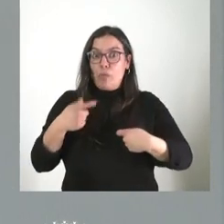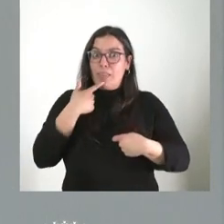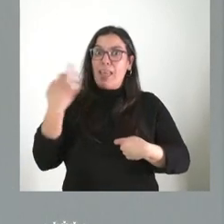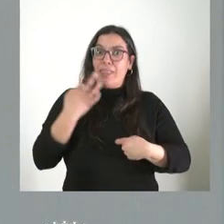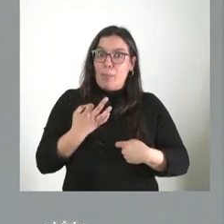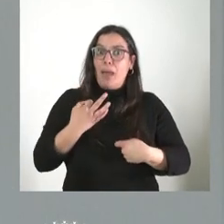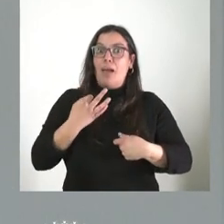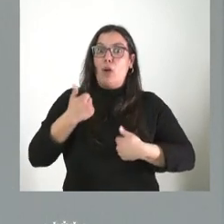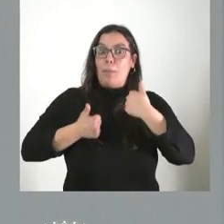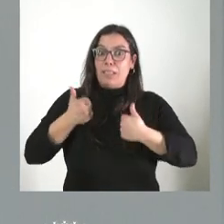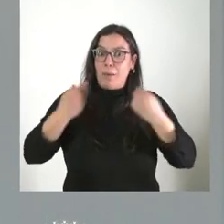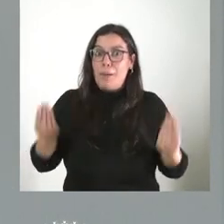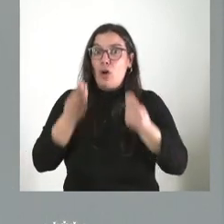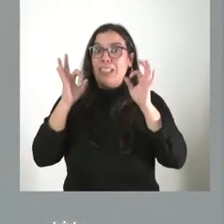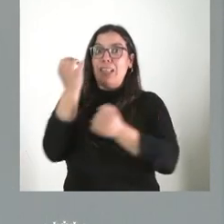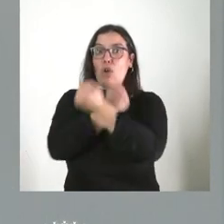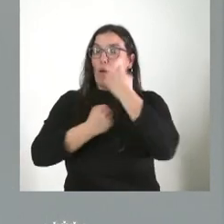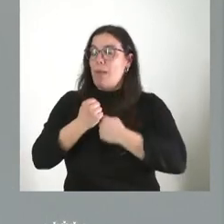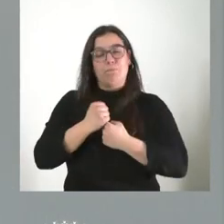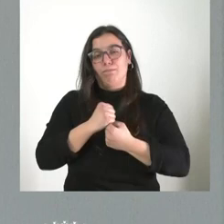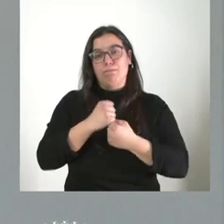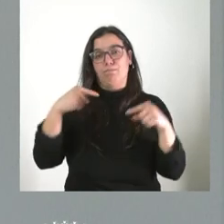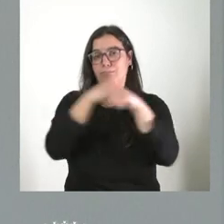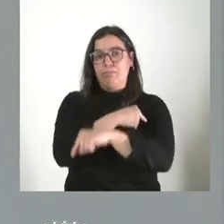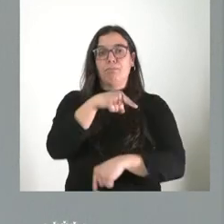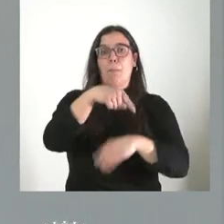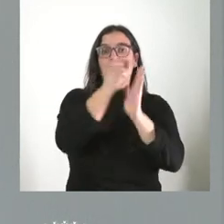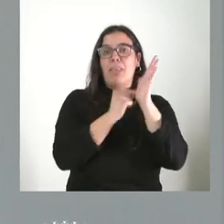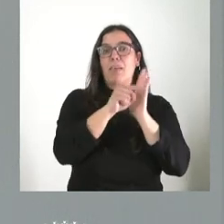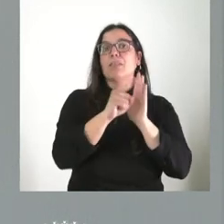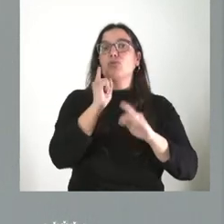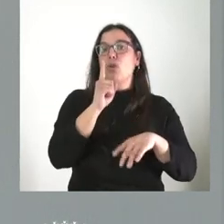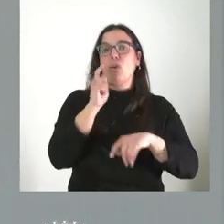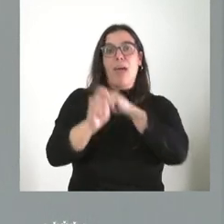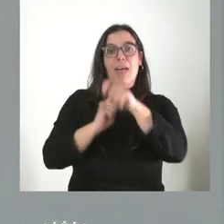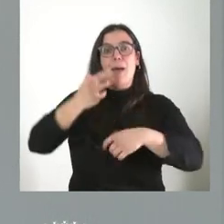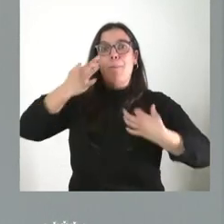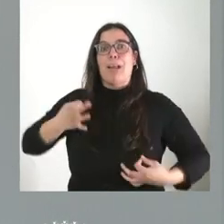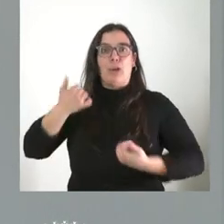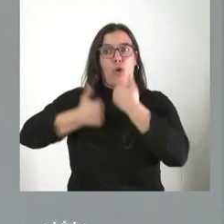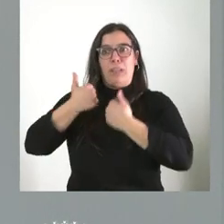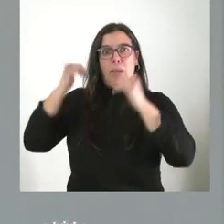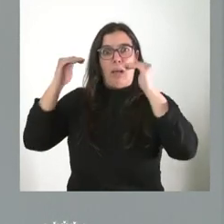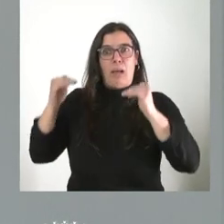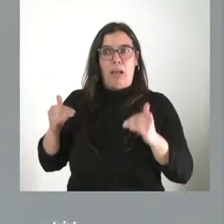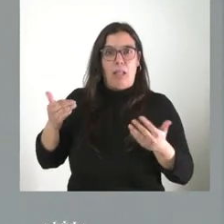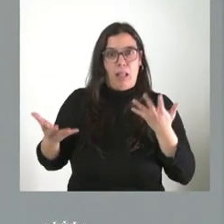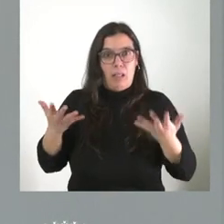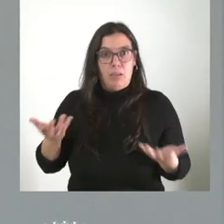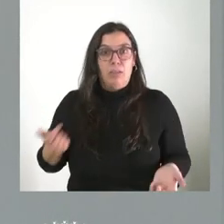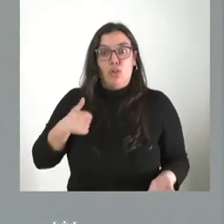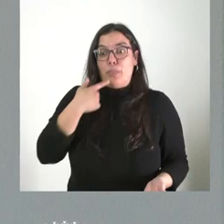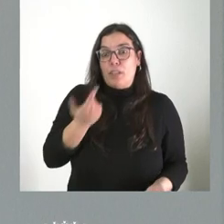de la economía Española y todo lo contrario lo que vamos parte del gobierno son medidas que lo que hacen es poner en riesgo la competitividad y yo lo que digo es que